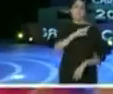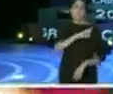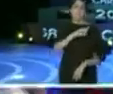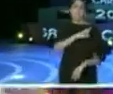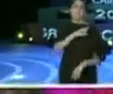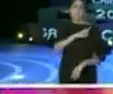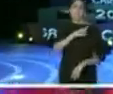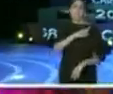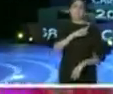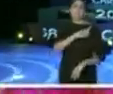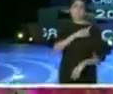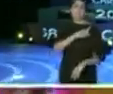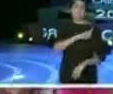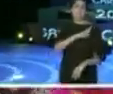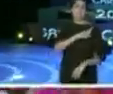Mamelucos!